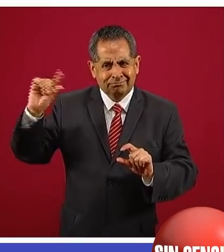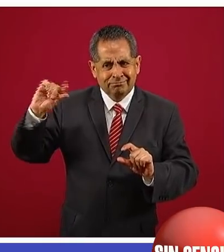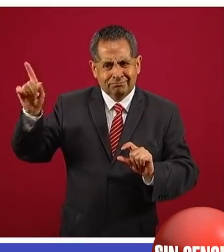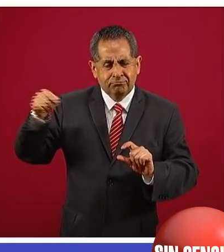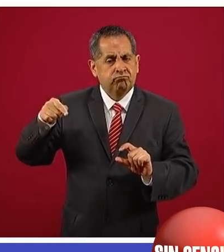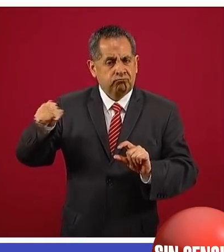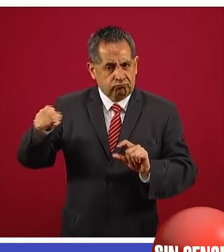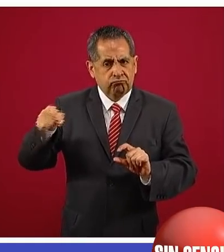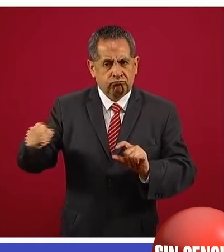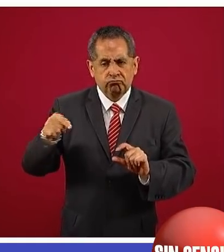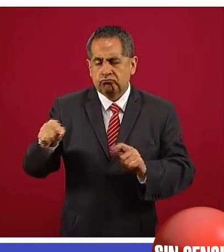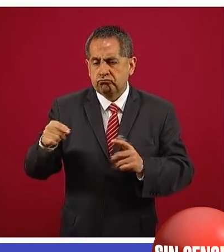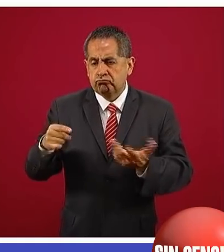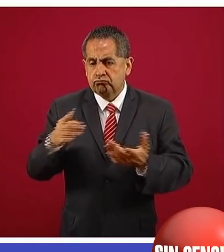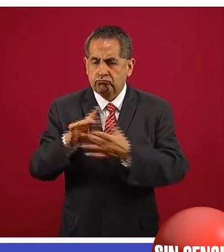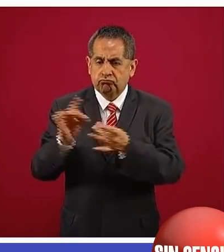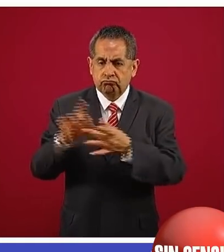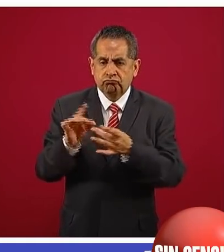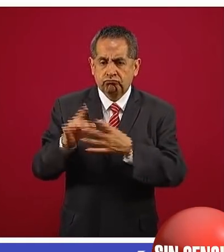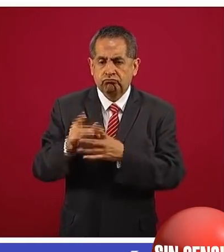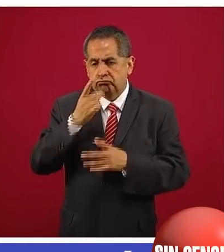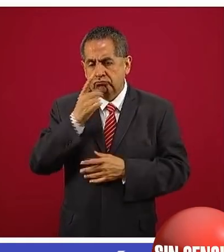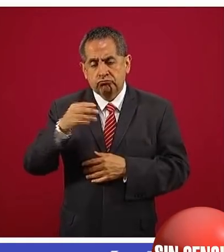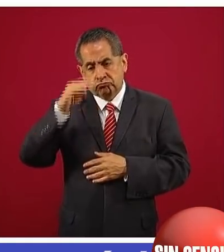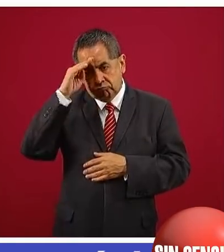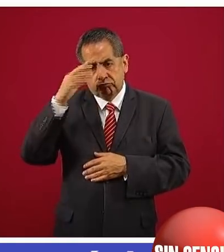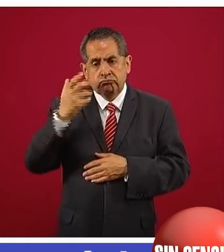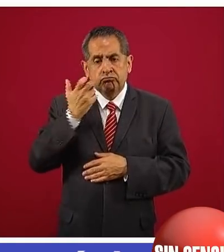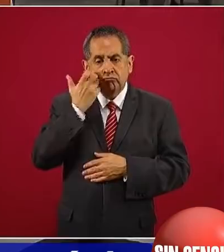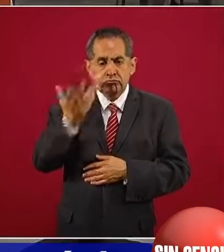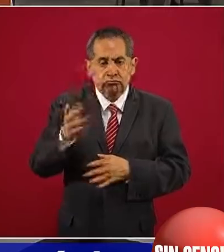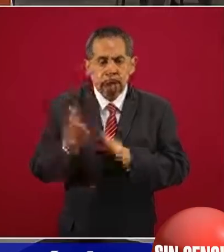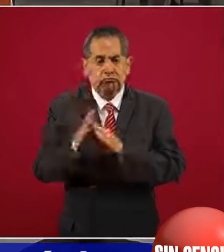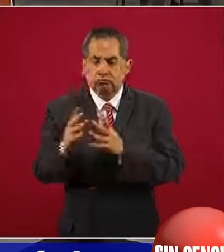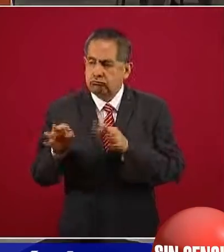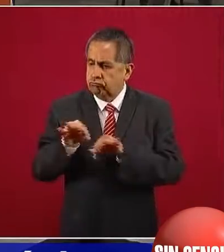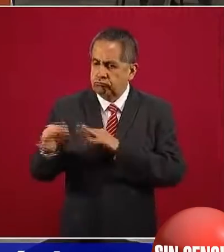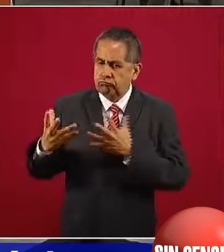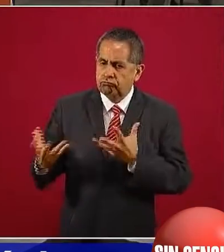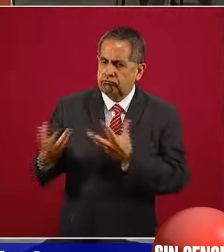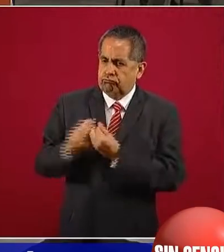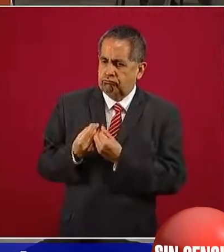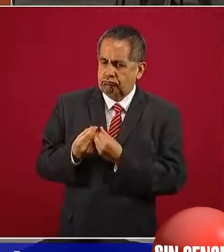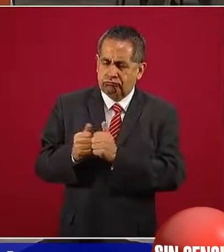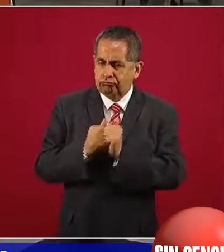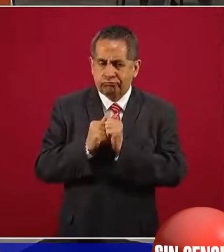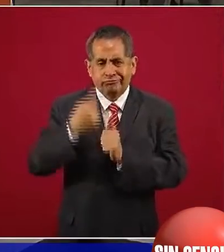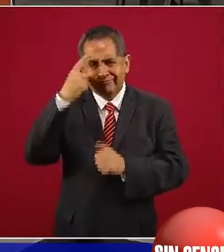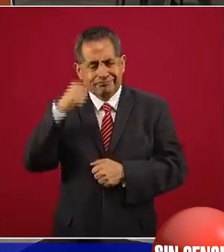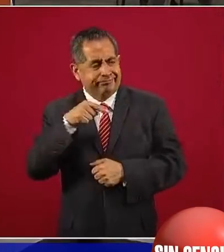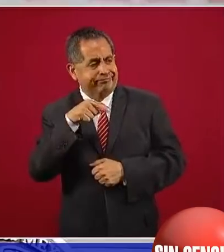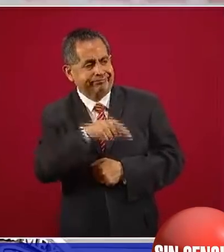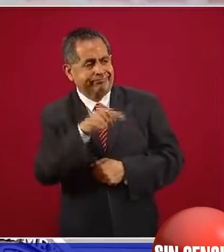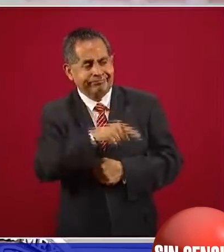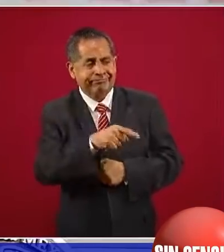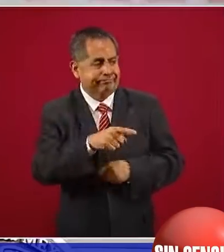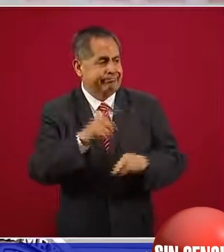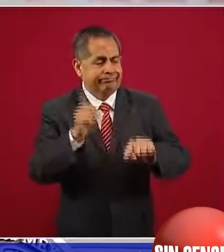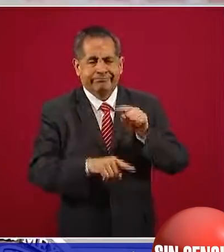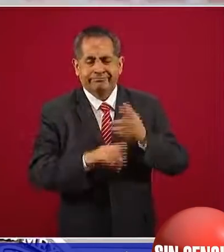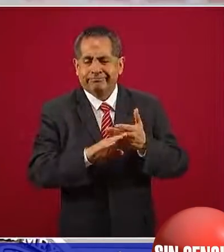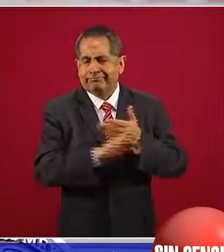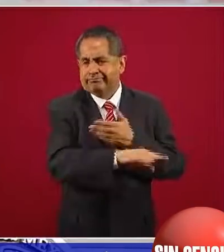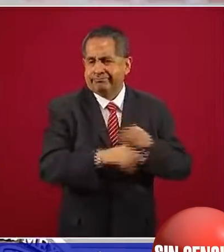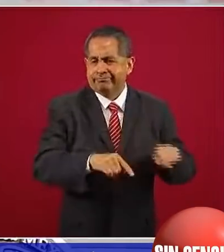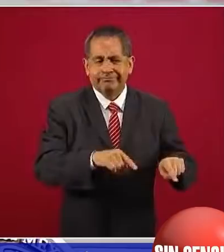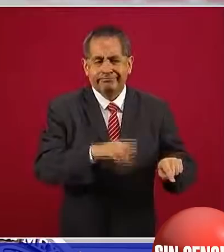sociales y que pretenden trabajar de manera conjunta para enfrentar los determinantes estructurales